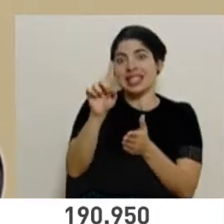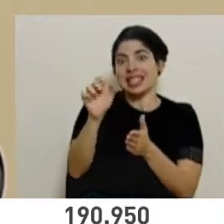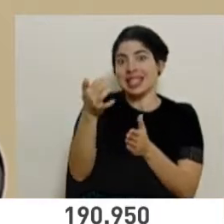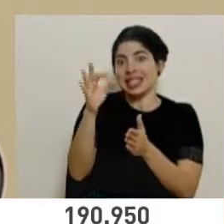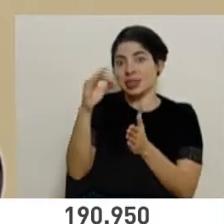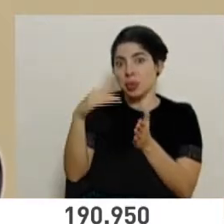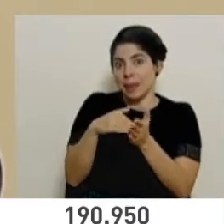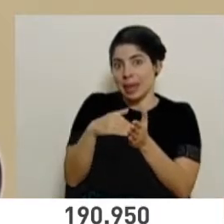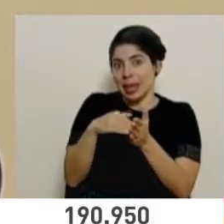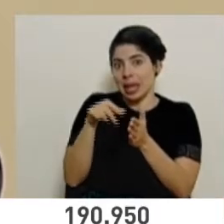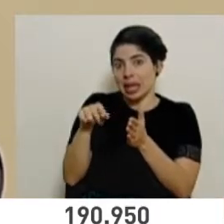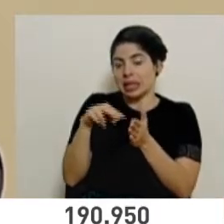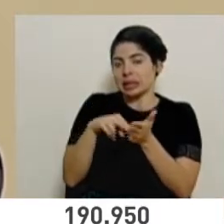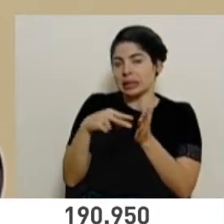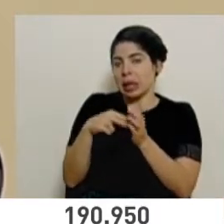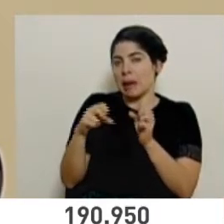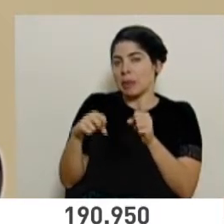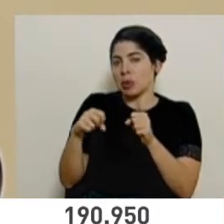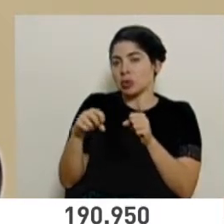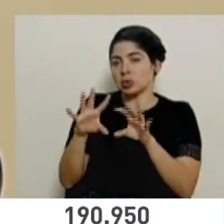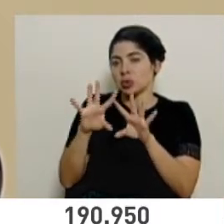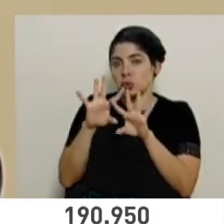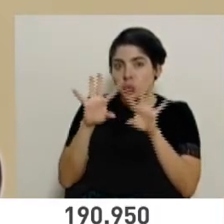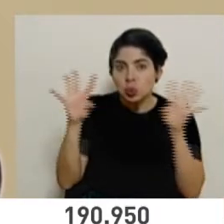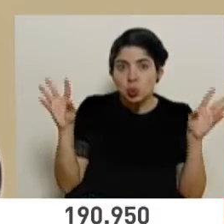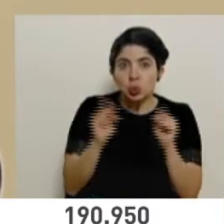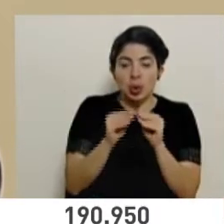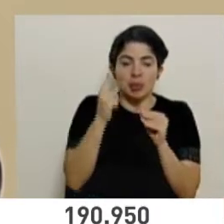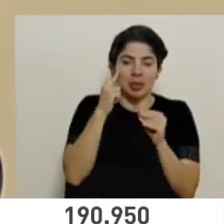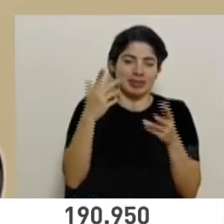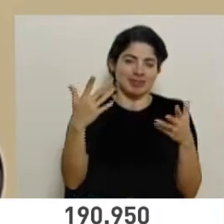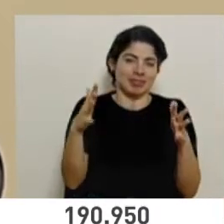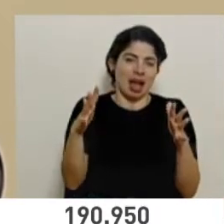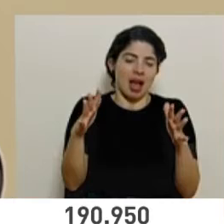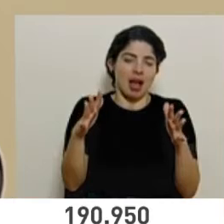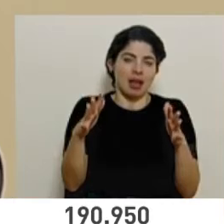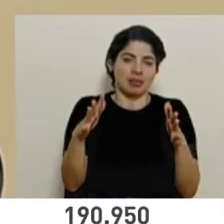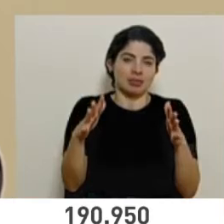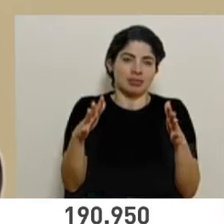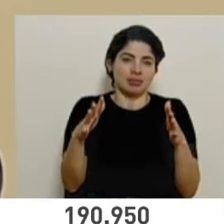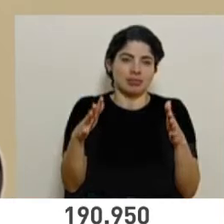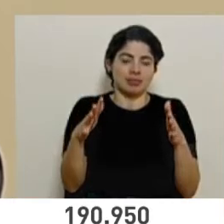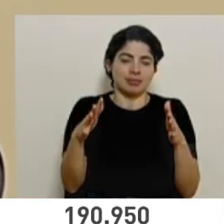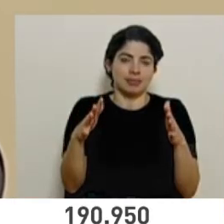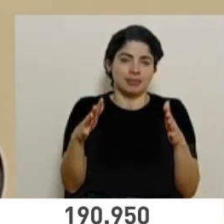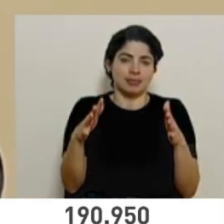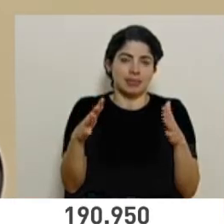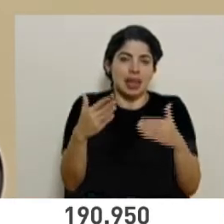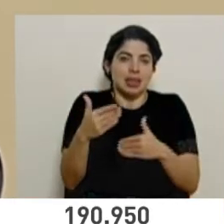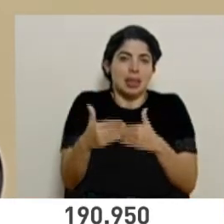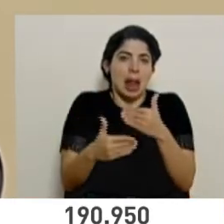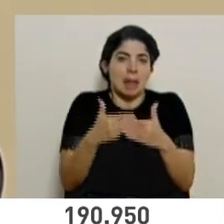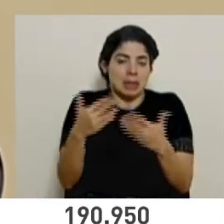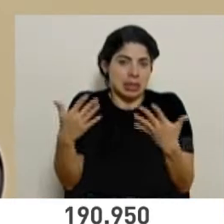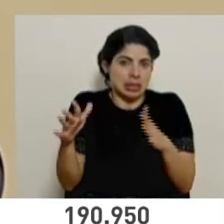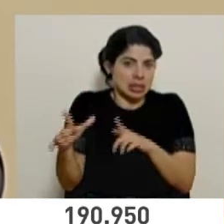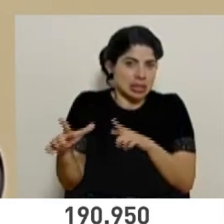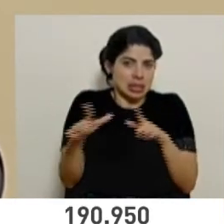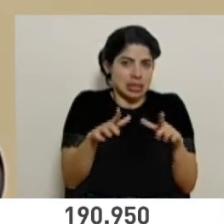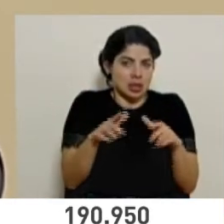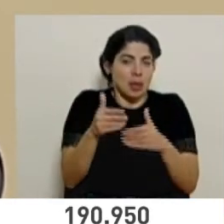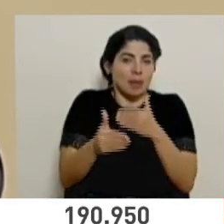119,000 y posiblemente completaremos, porque ya además está debidamente tramitado la